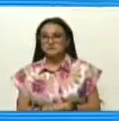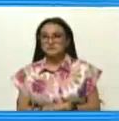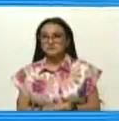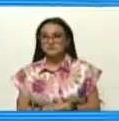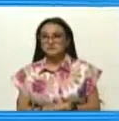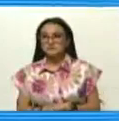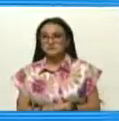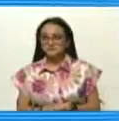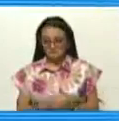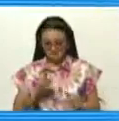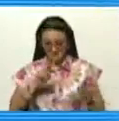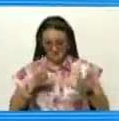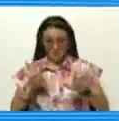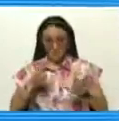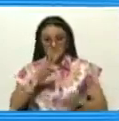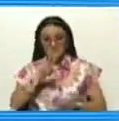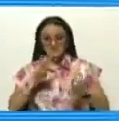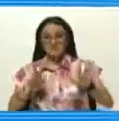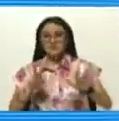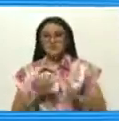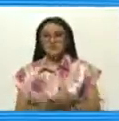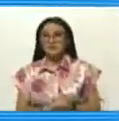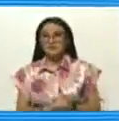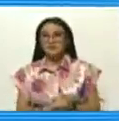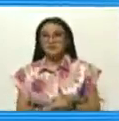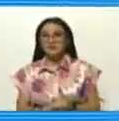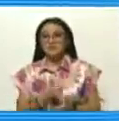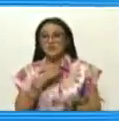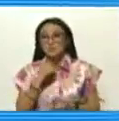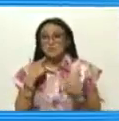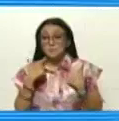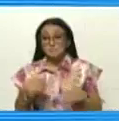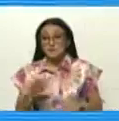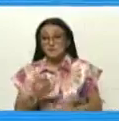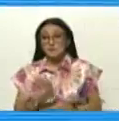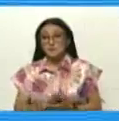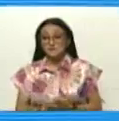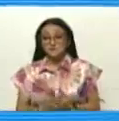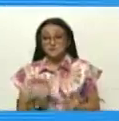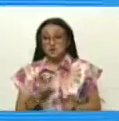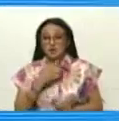29, 27. Cuando hemos perdido, nada, a nadie le gusta perder, ¿verdad? Nadie.